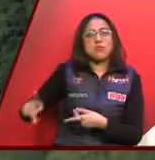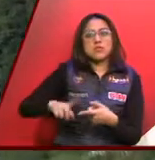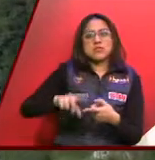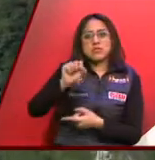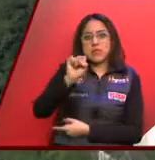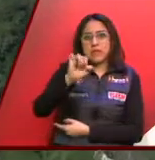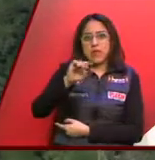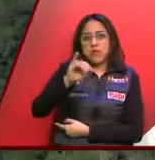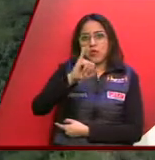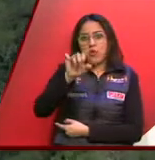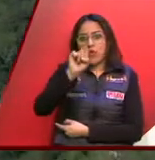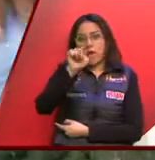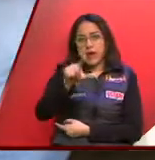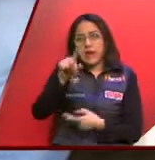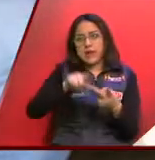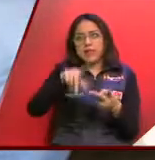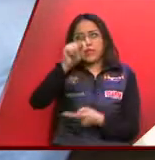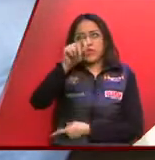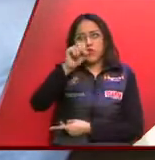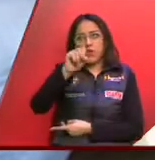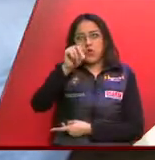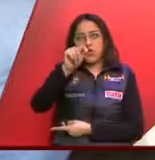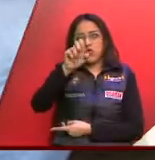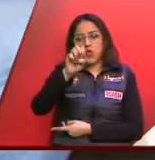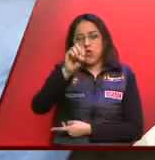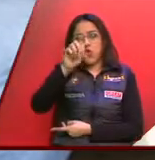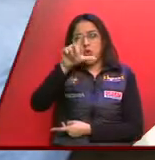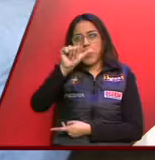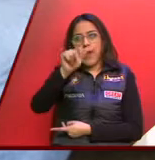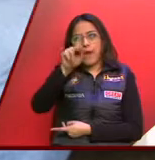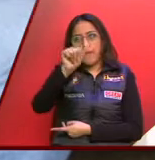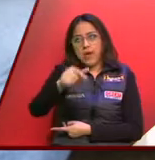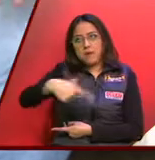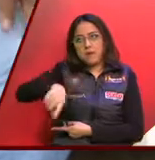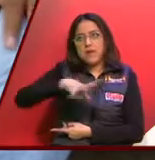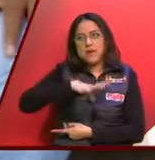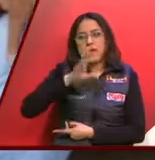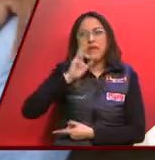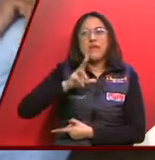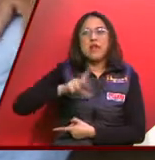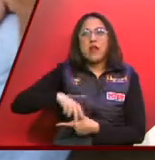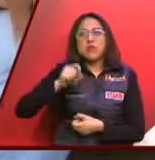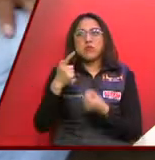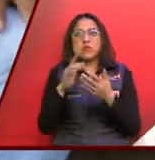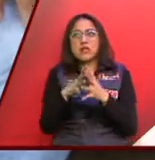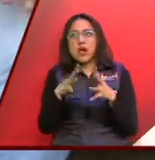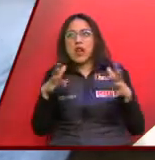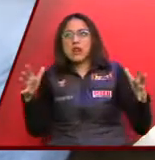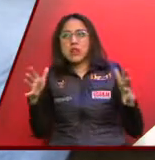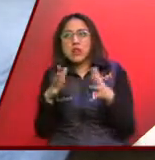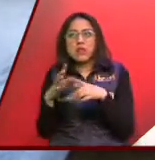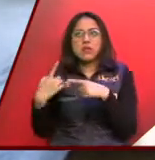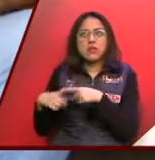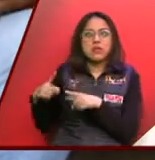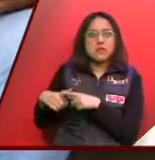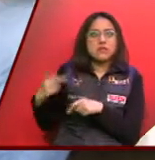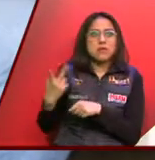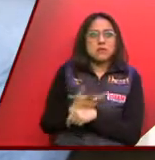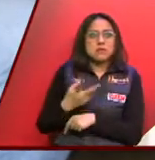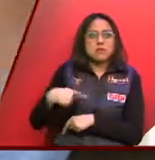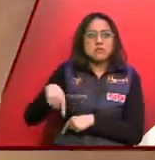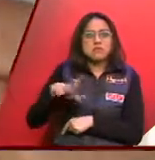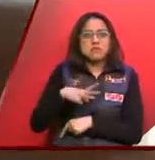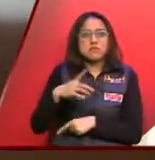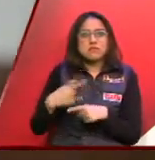Simojobel y Totolapa. En la parte sur de Chiapas tenemos las minas más grandes. Le damos a conocer que es